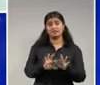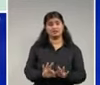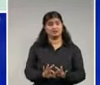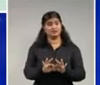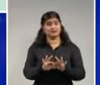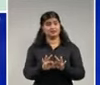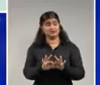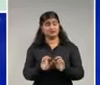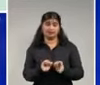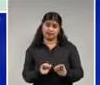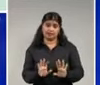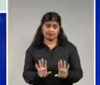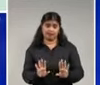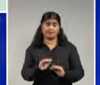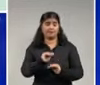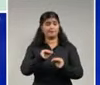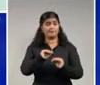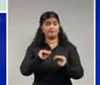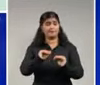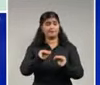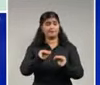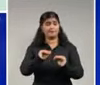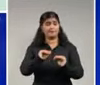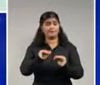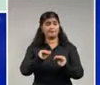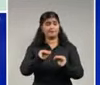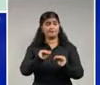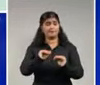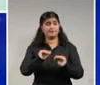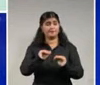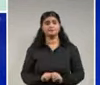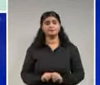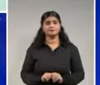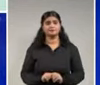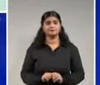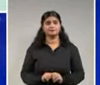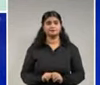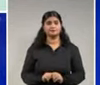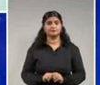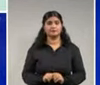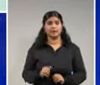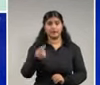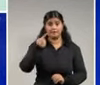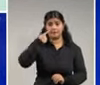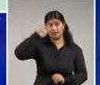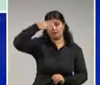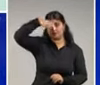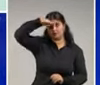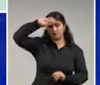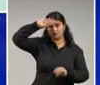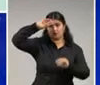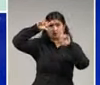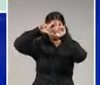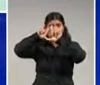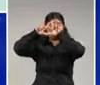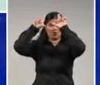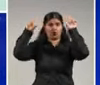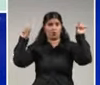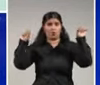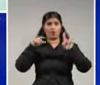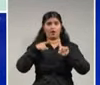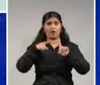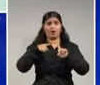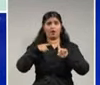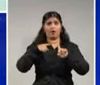inferiores a 20 por 100.000 habitantes. Ahí ustedes ven como Cuba, con satisfacción,